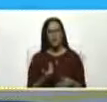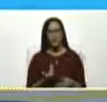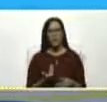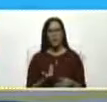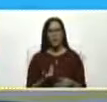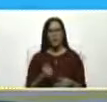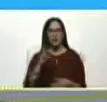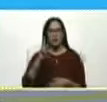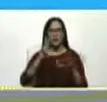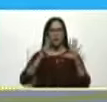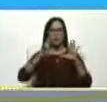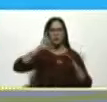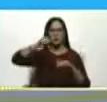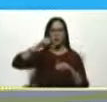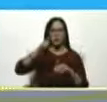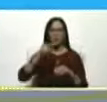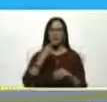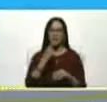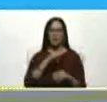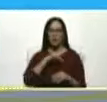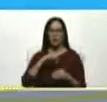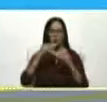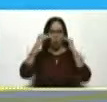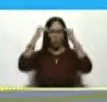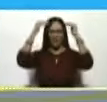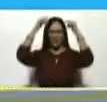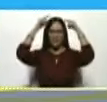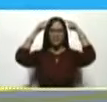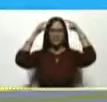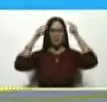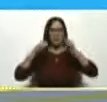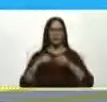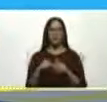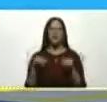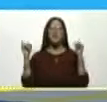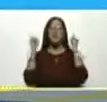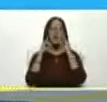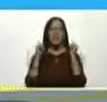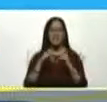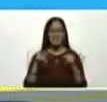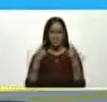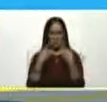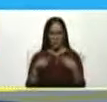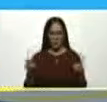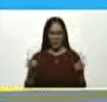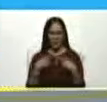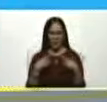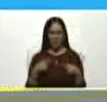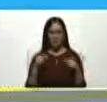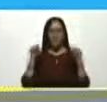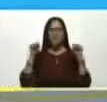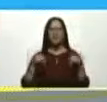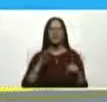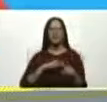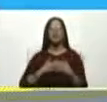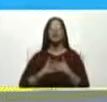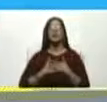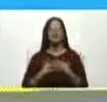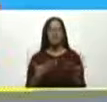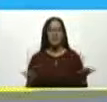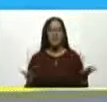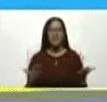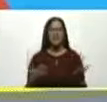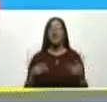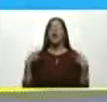el 28 de julio decirle a nuestro comandante Chávez, feliz cumpleaños y aquí está tu regalo, la